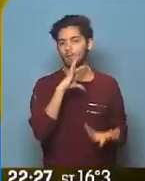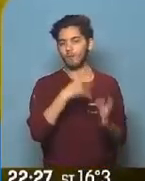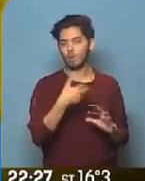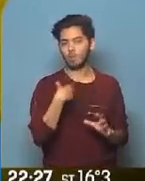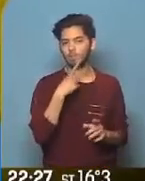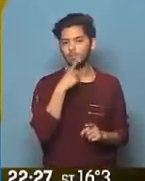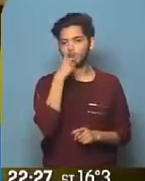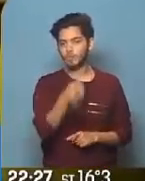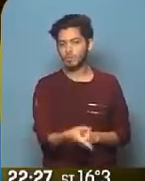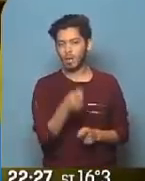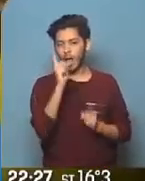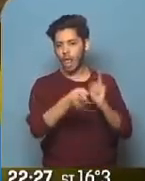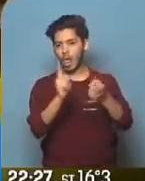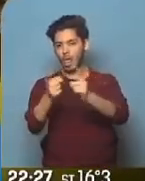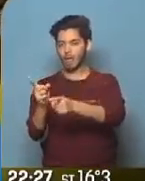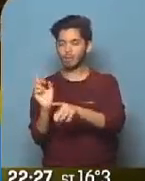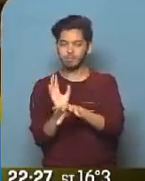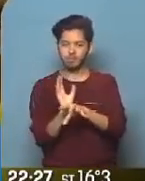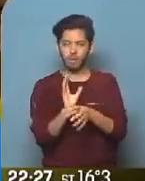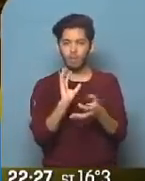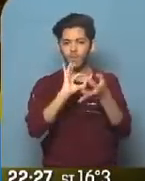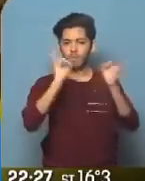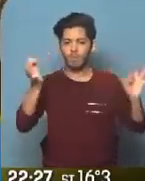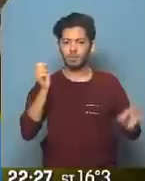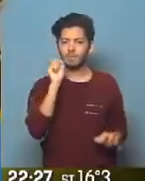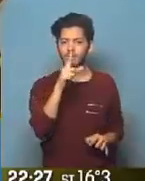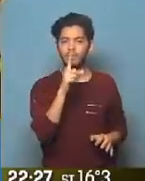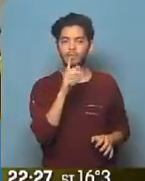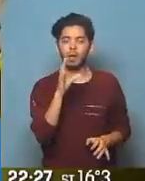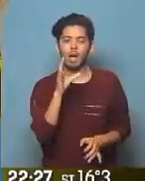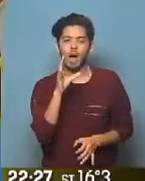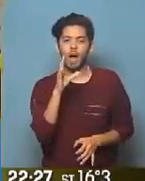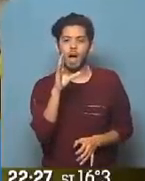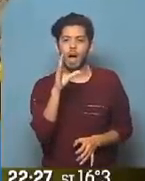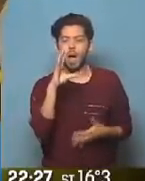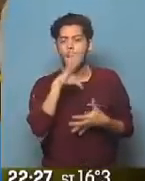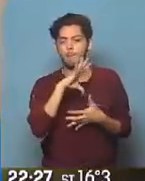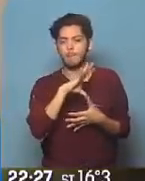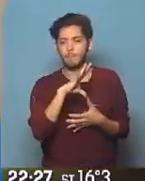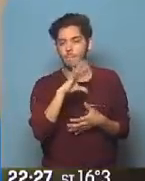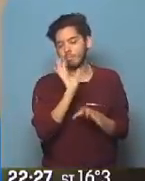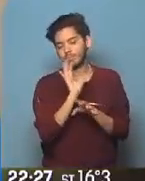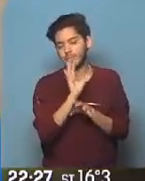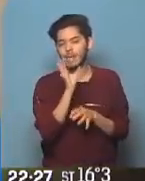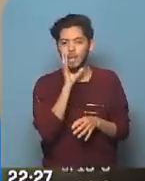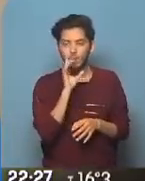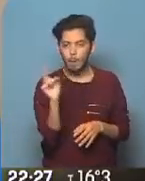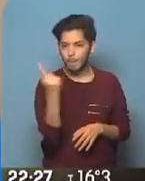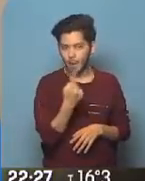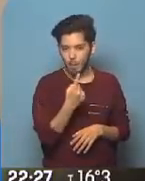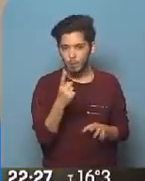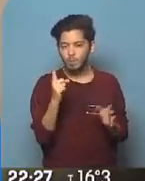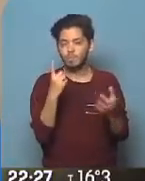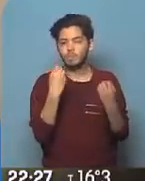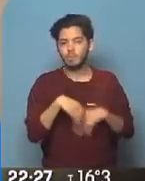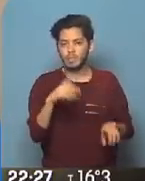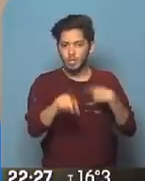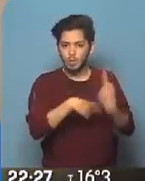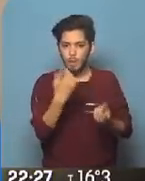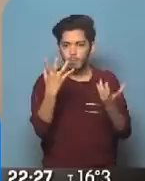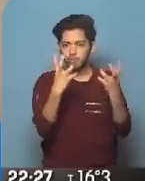Unidos, Donald Trump, expresado en su eslogan America First, sigue avanzando para desmontar pilares de la política